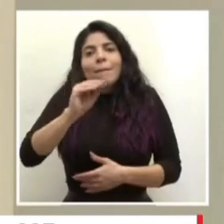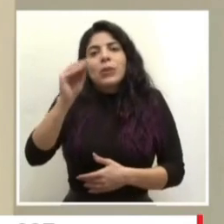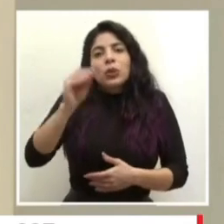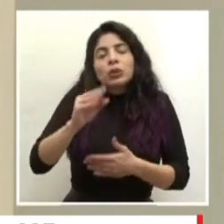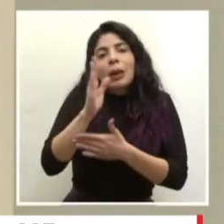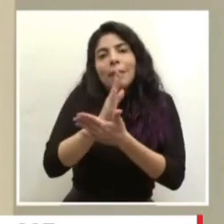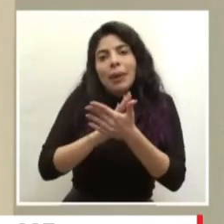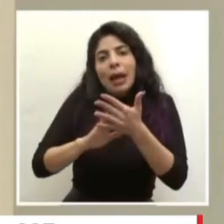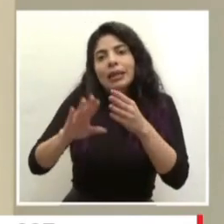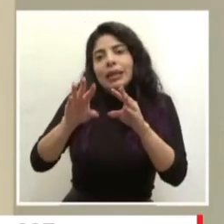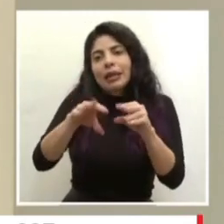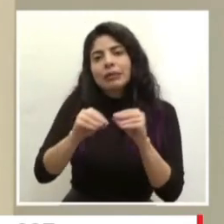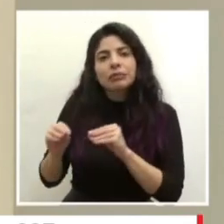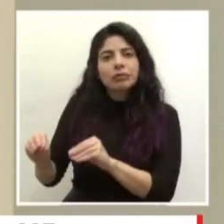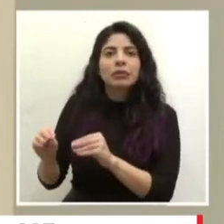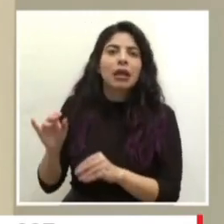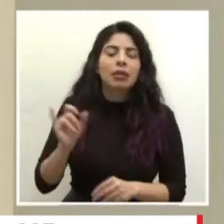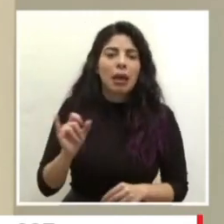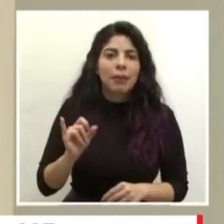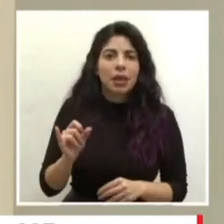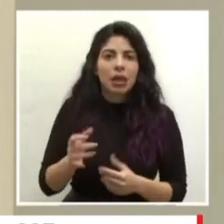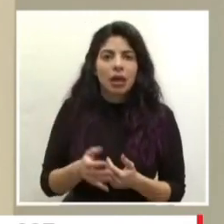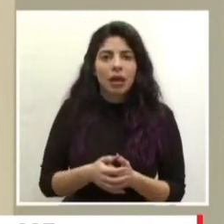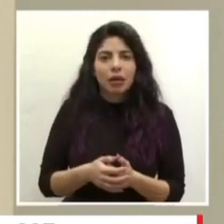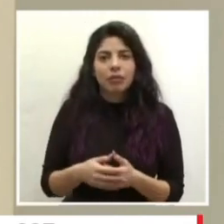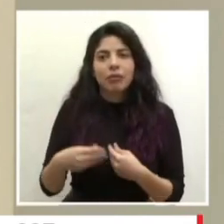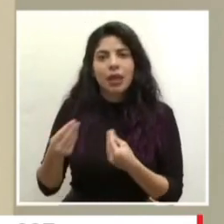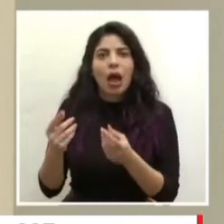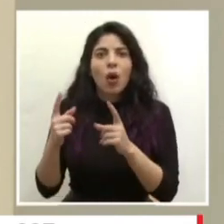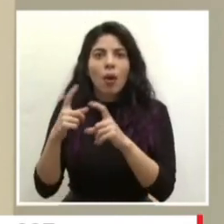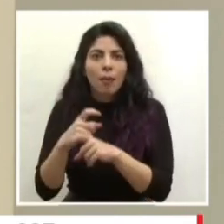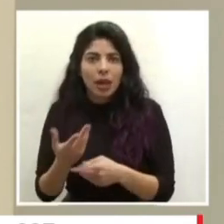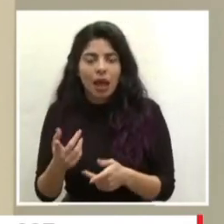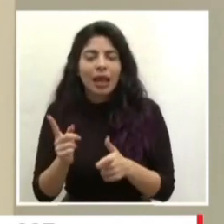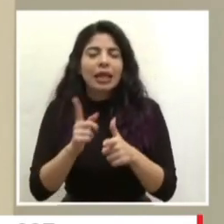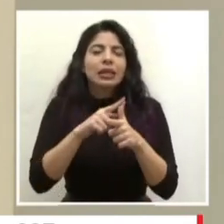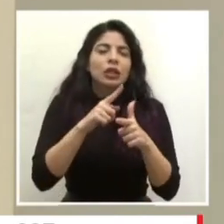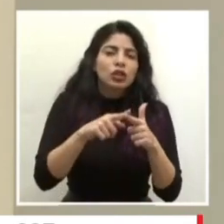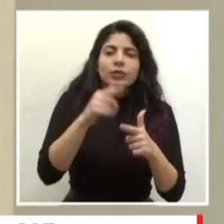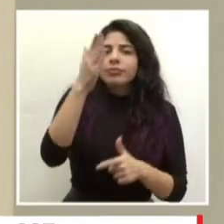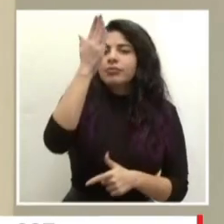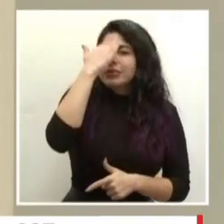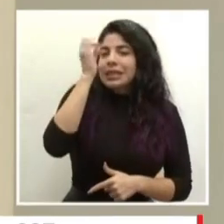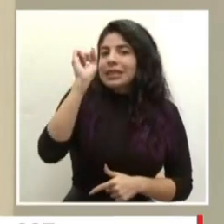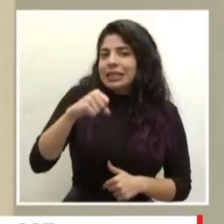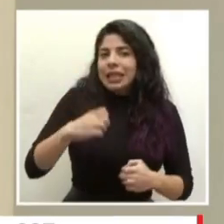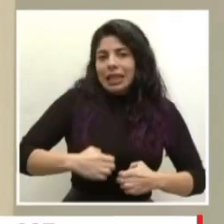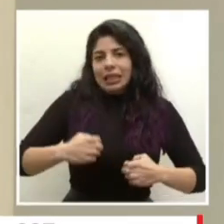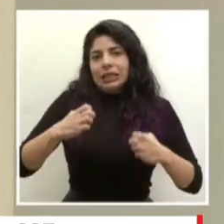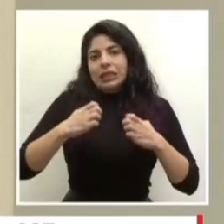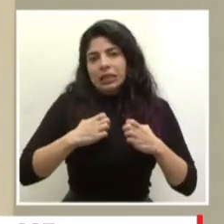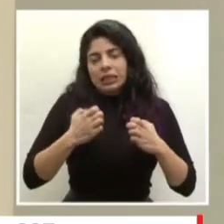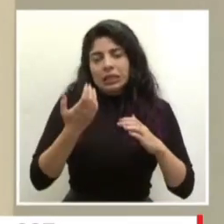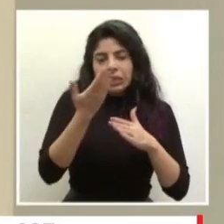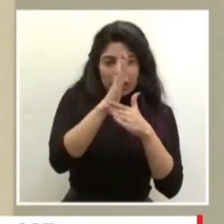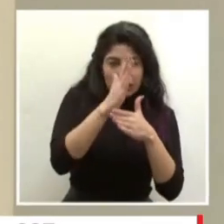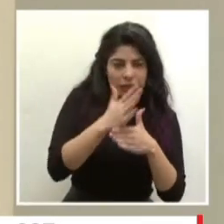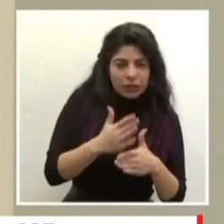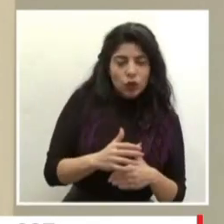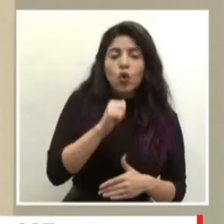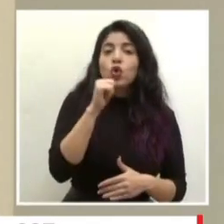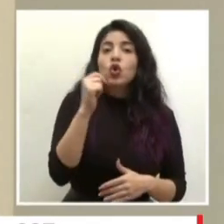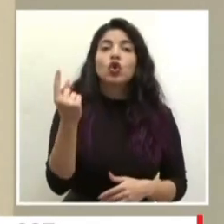casos va a terminar también teniendo una complicación eventualmente. Entonces, sabemos que sí existe cierta proporcionalidad, que no